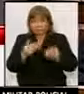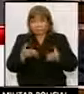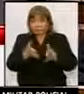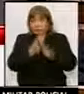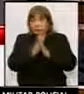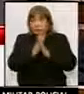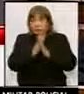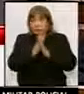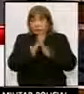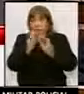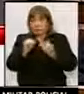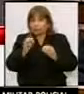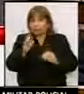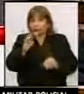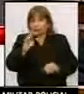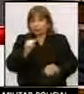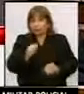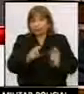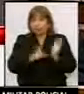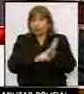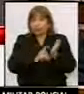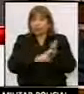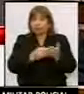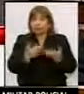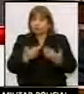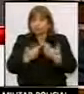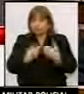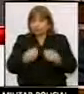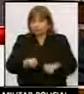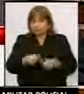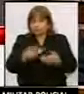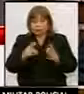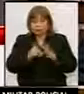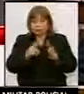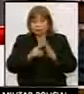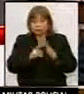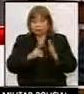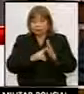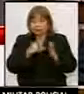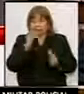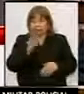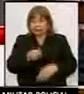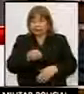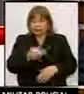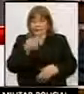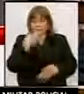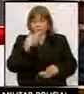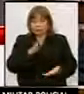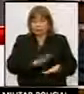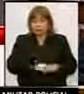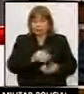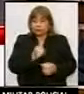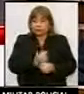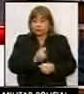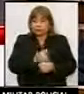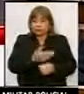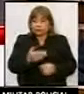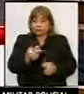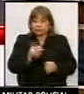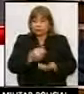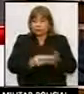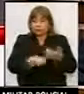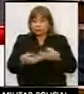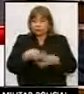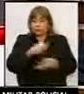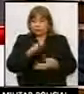que la Superintendencia de Banca de Seguros proponga un nuevo reglamento que impida que malos funcionarios puedan utilizar indebidamente los recursos de todos